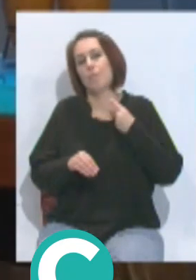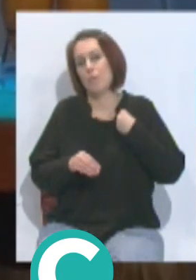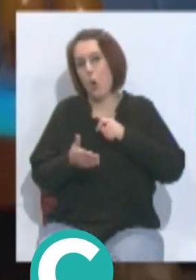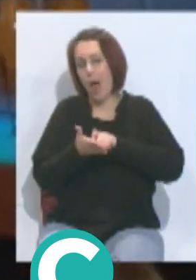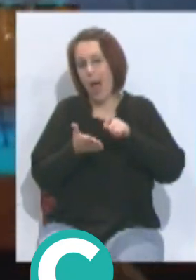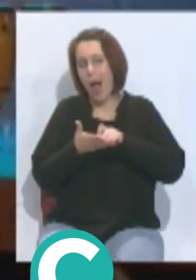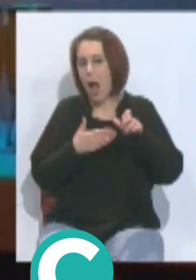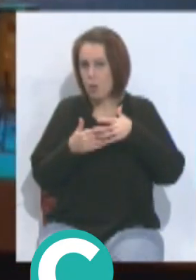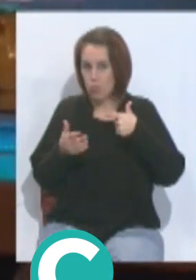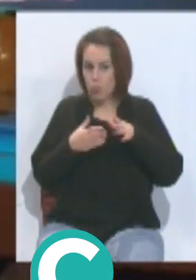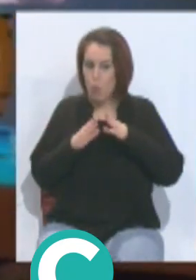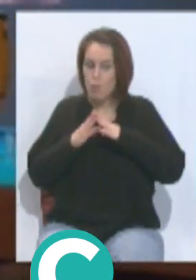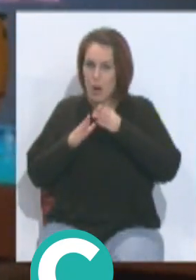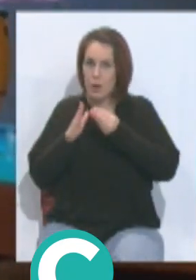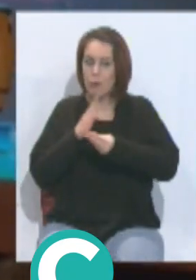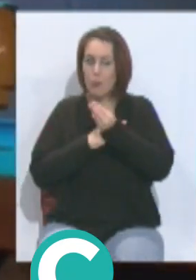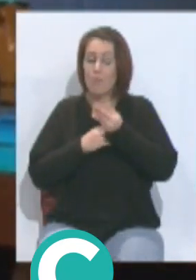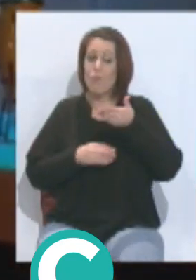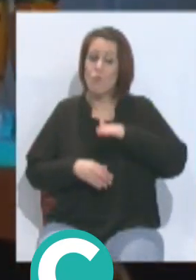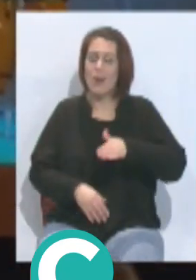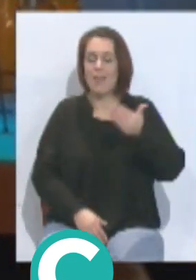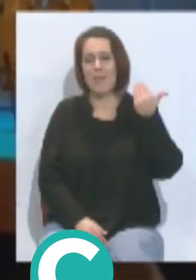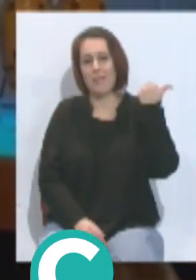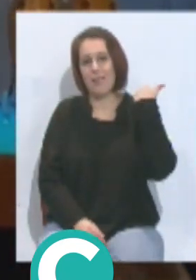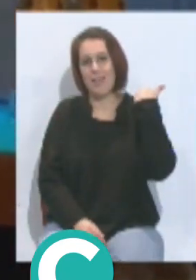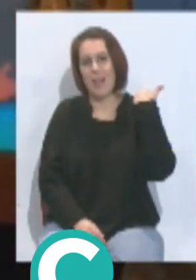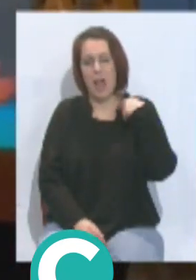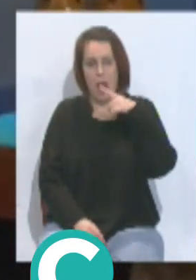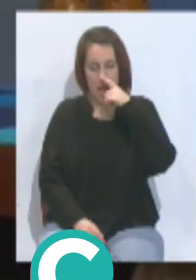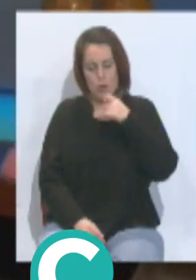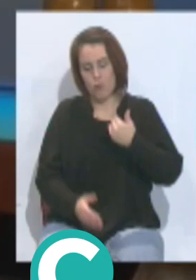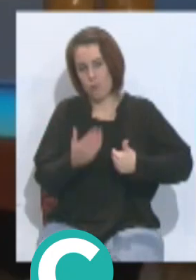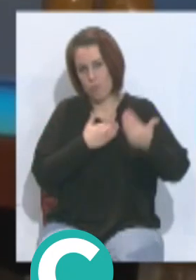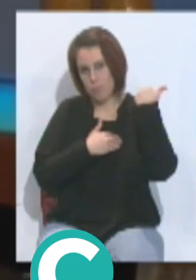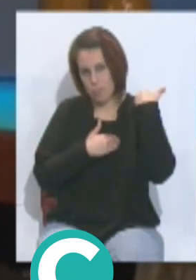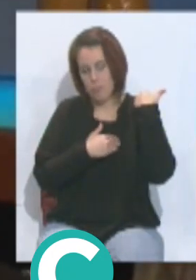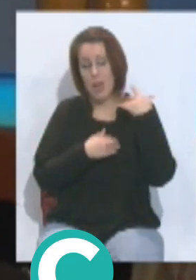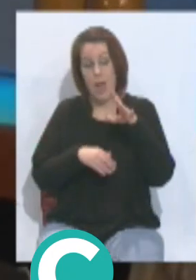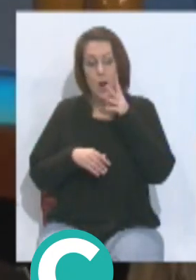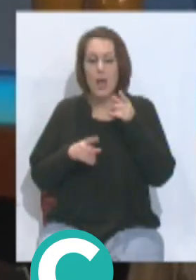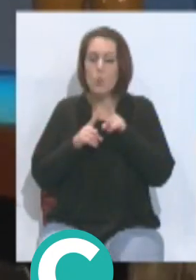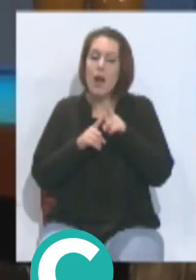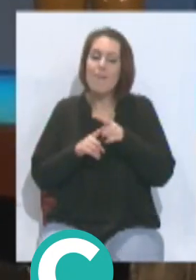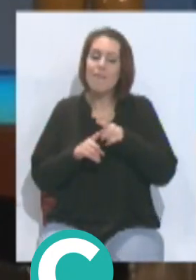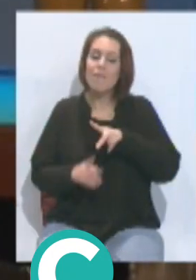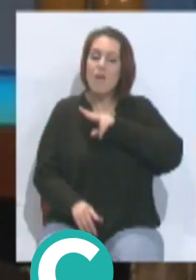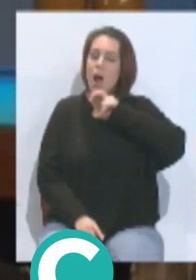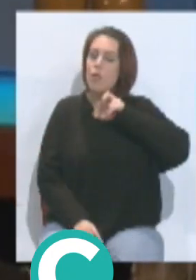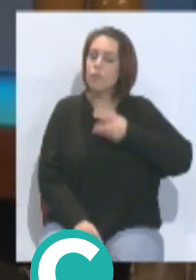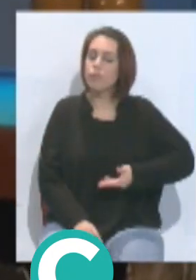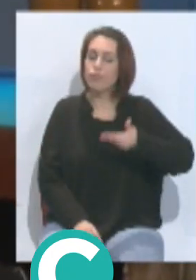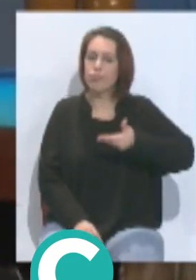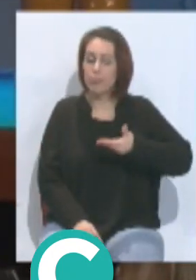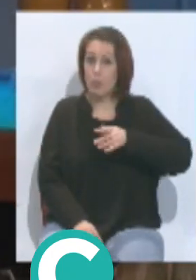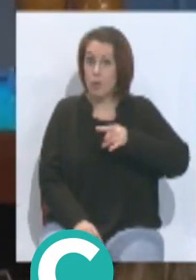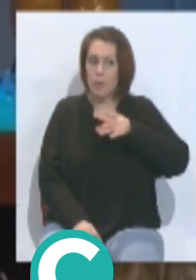Arniz, el autor portuense fallecido hace algunos años y que, bueno, pues ahora ponen en valor aún más, porque